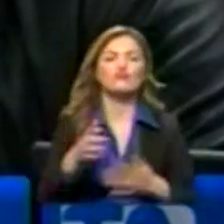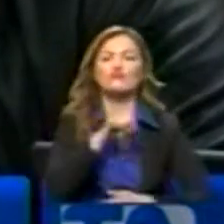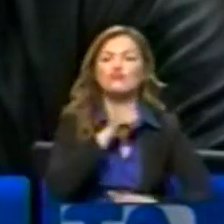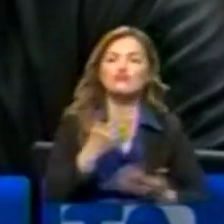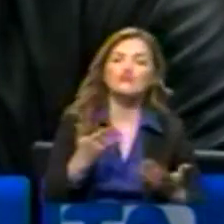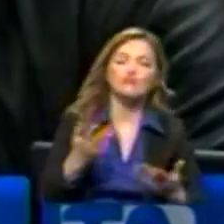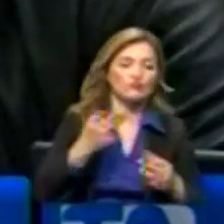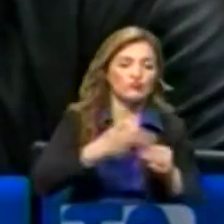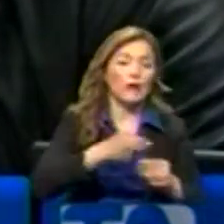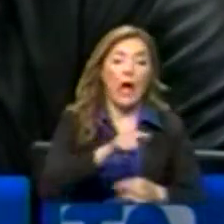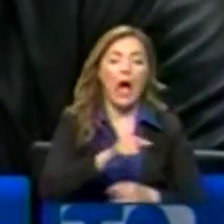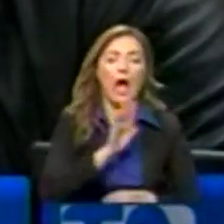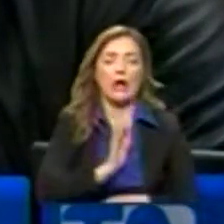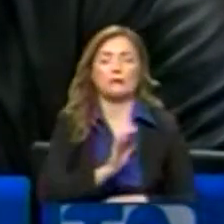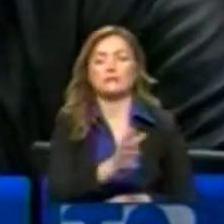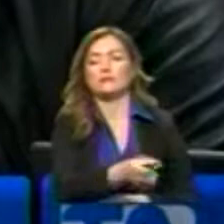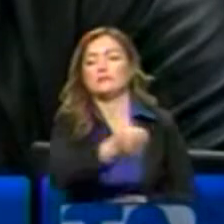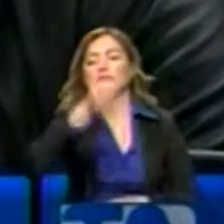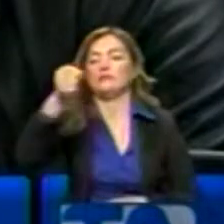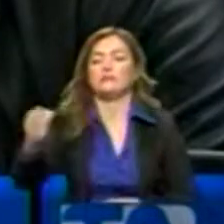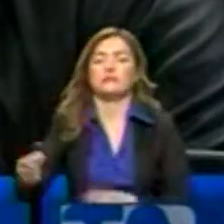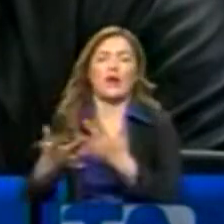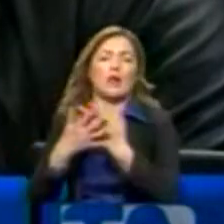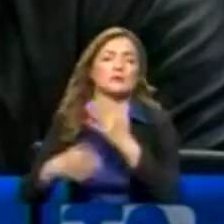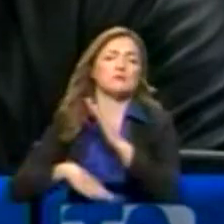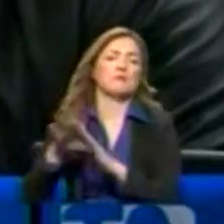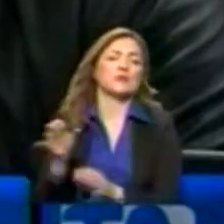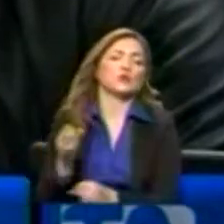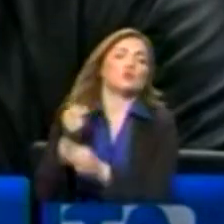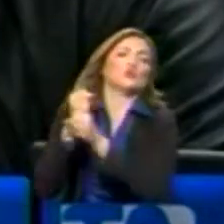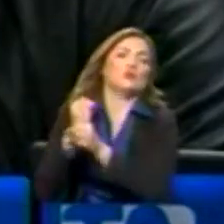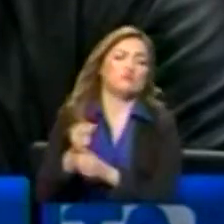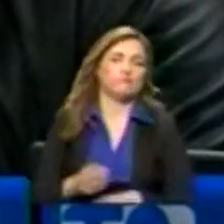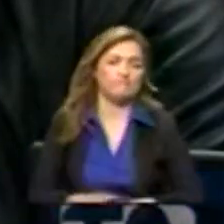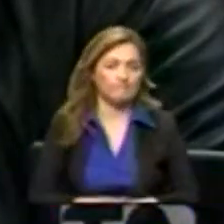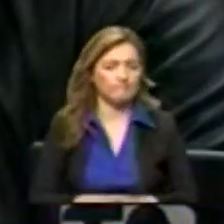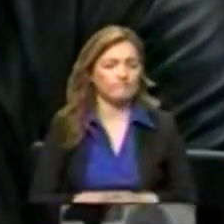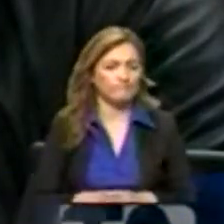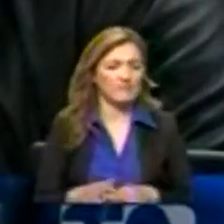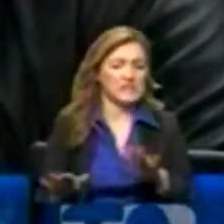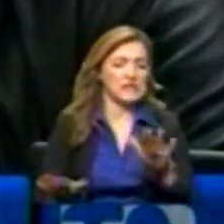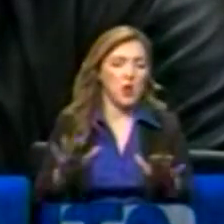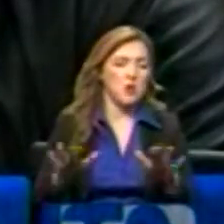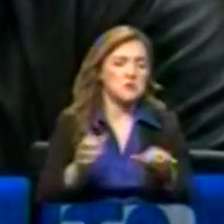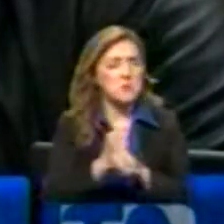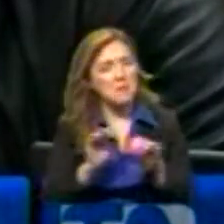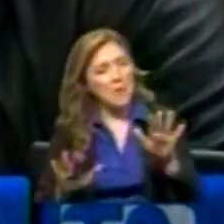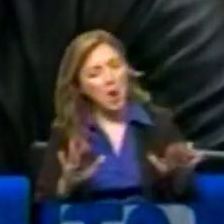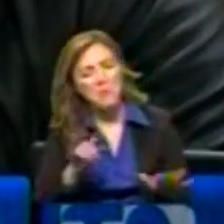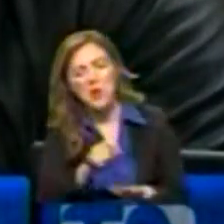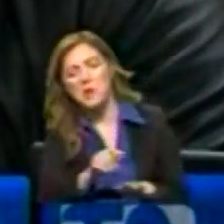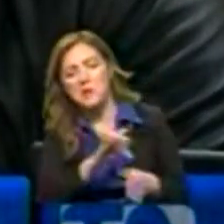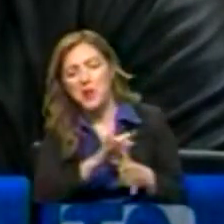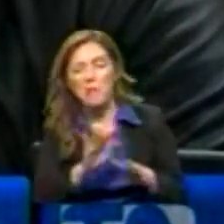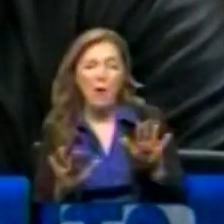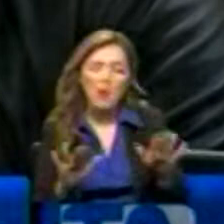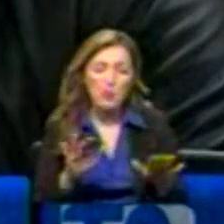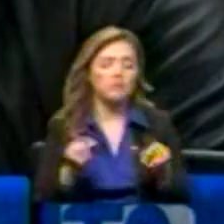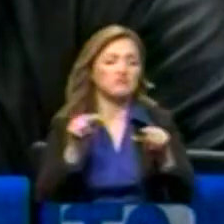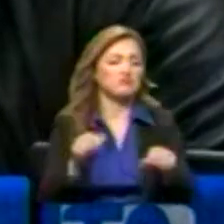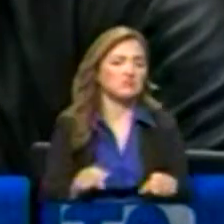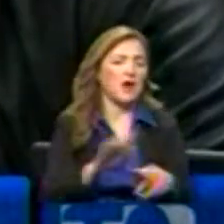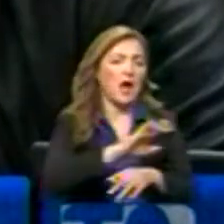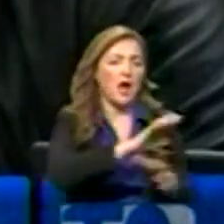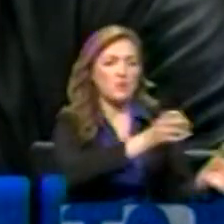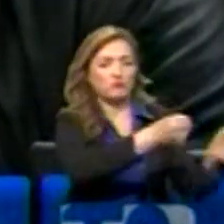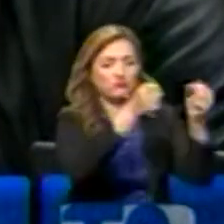manera se les hace la clasificación de acuerdo a las etapas de máxima, mediana o mínima seguridad, seguido